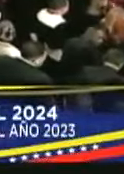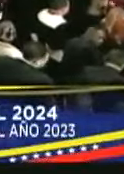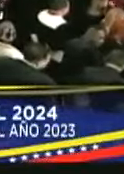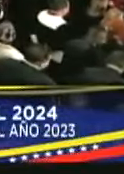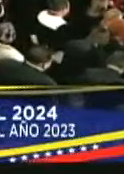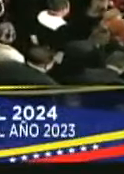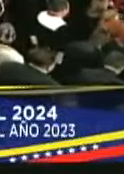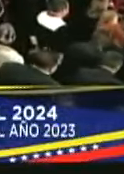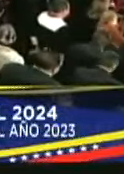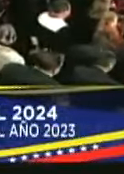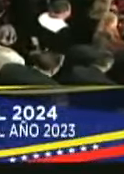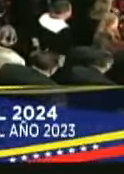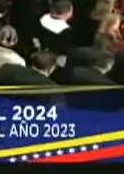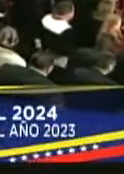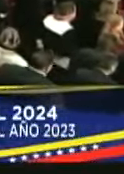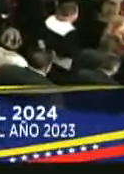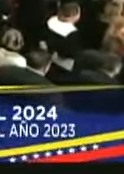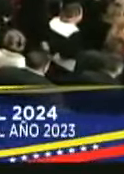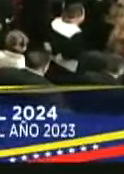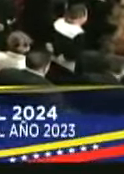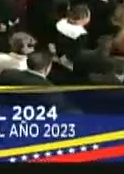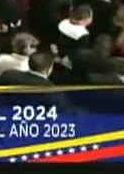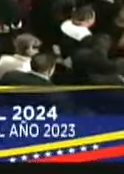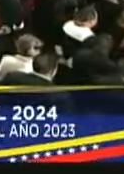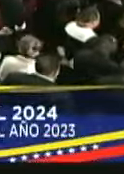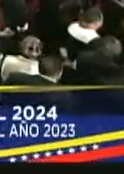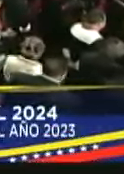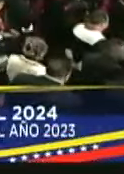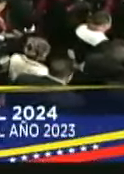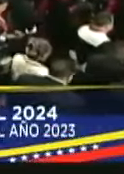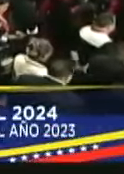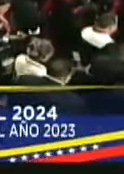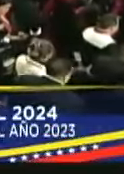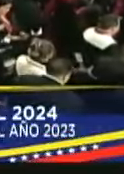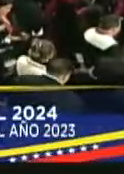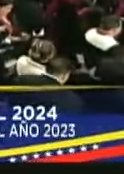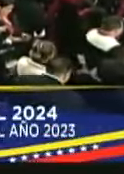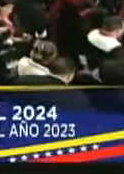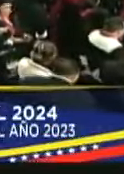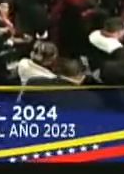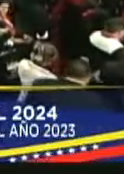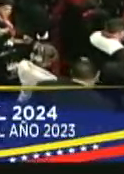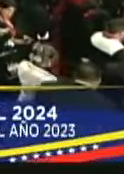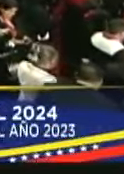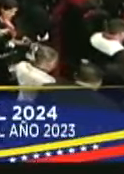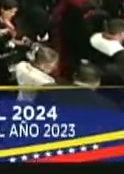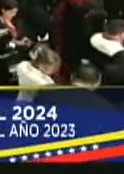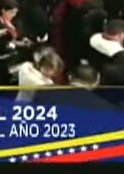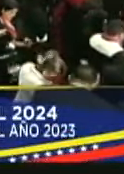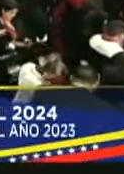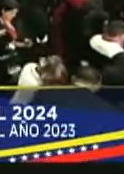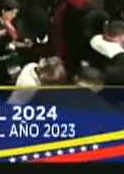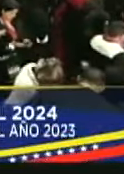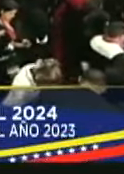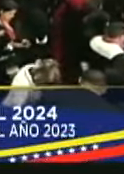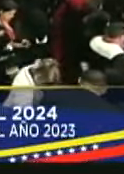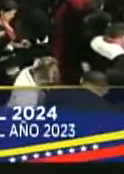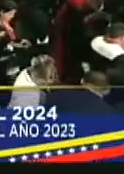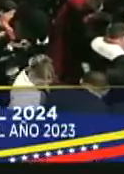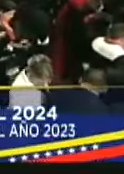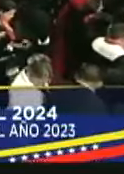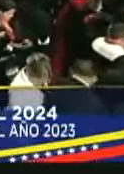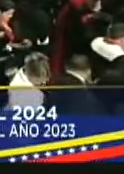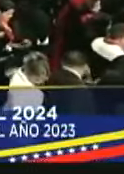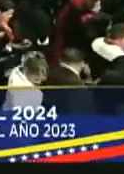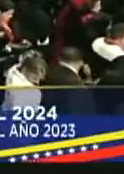nuevos retos, lo pedía así el jefe de Estado, construir una nueva fase del mejor sistema penitenciario hacia formas con